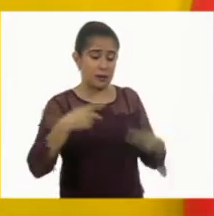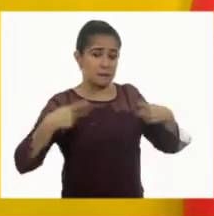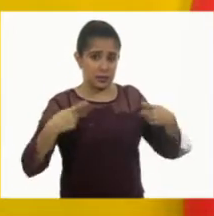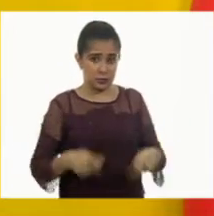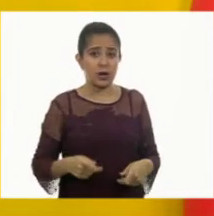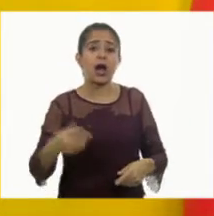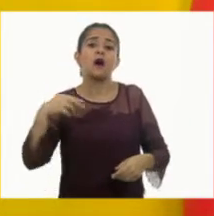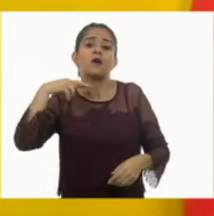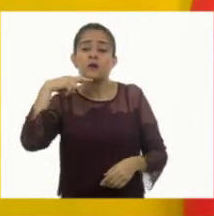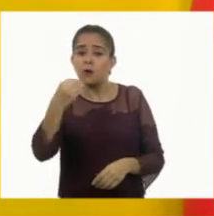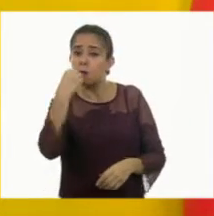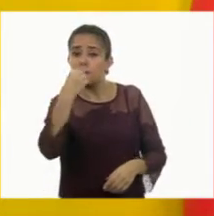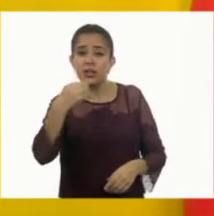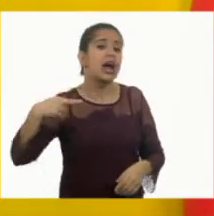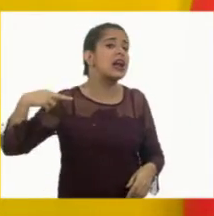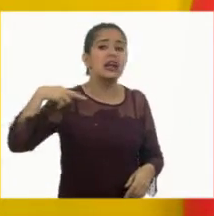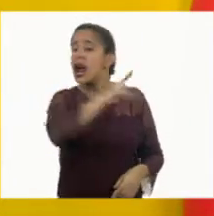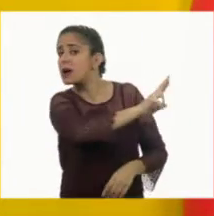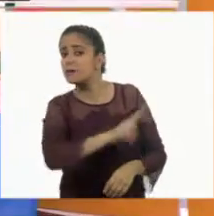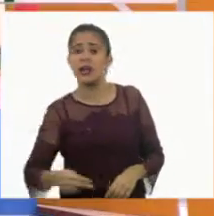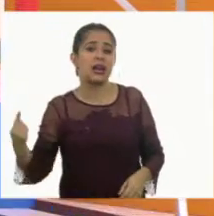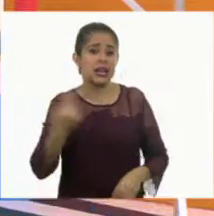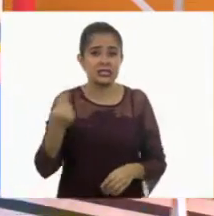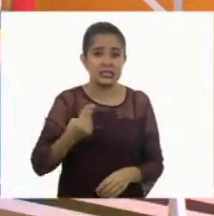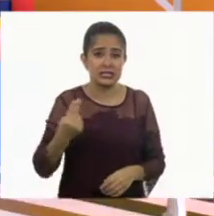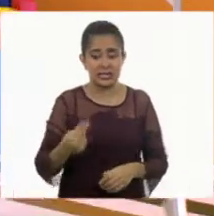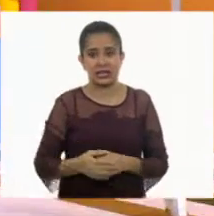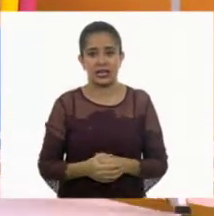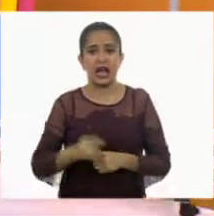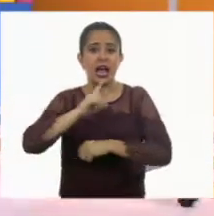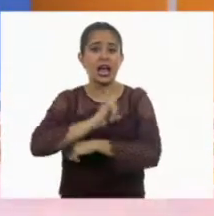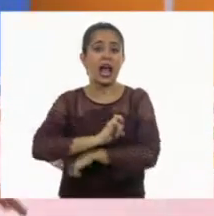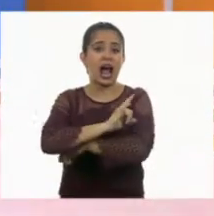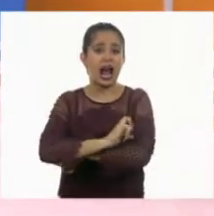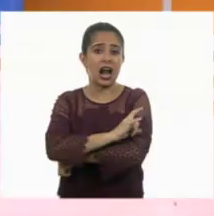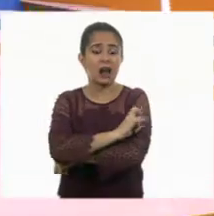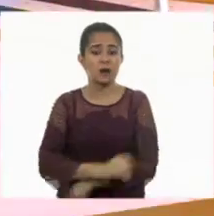personas no les gusta la comida rápida y los caracoles son